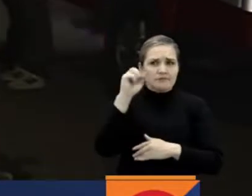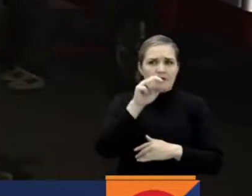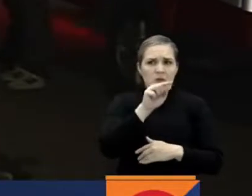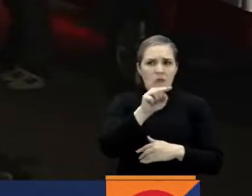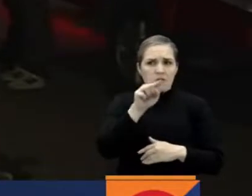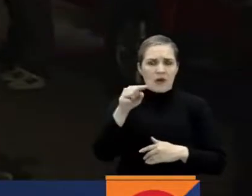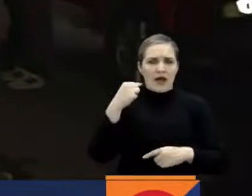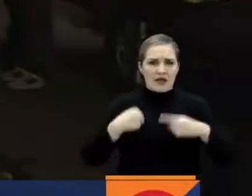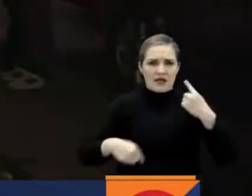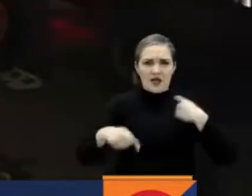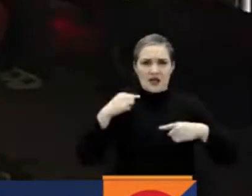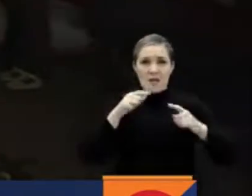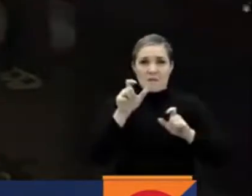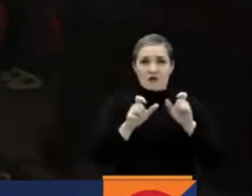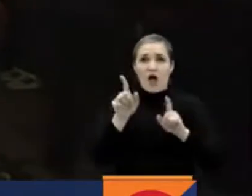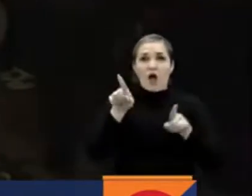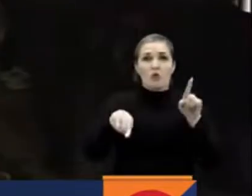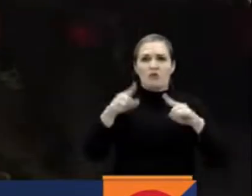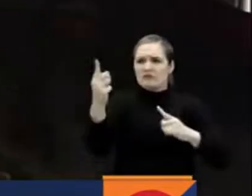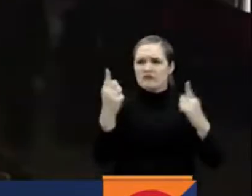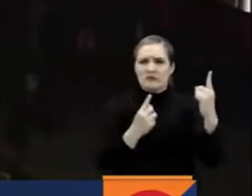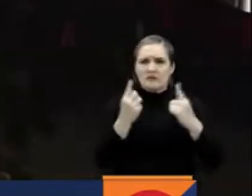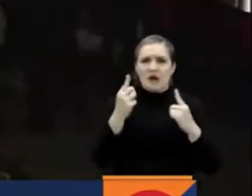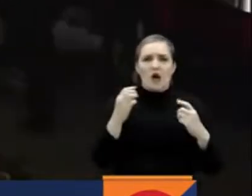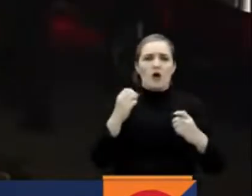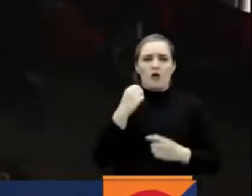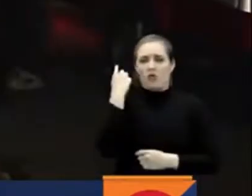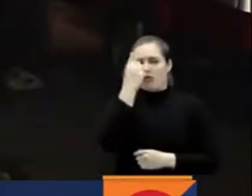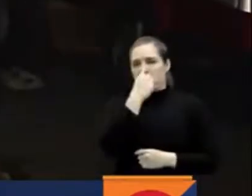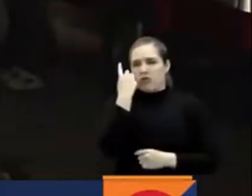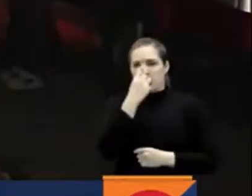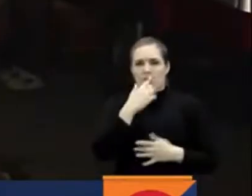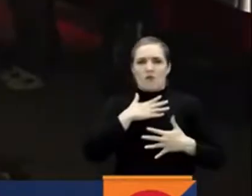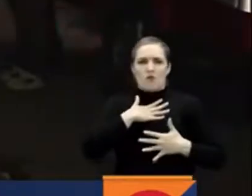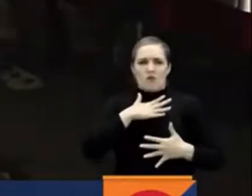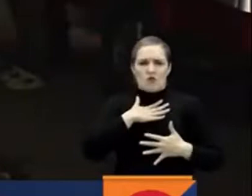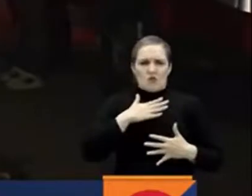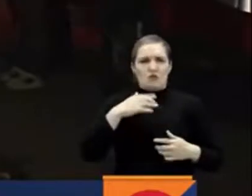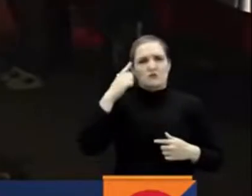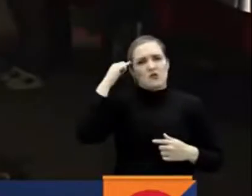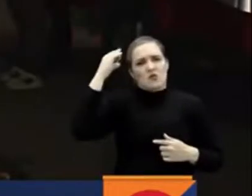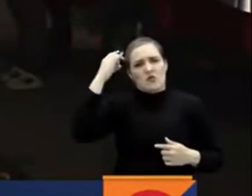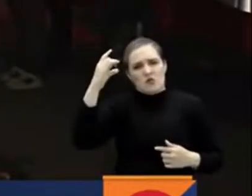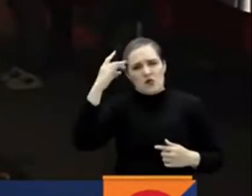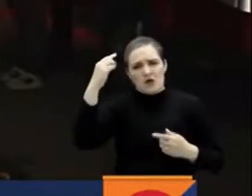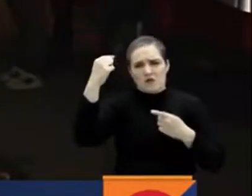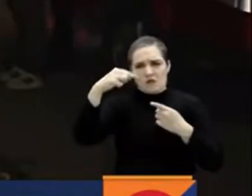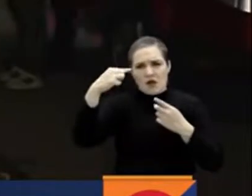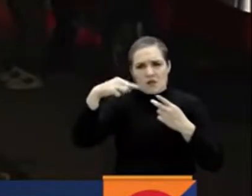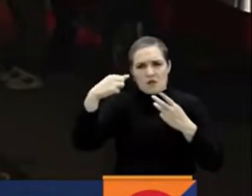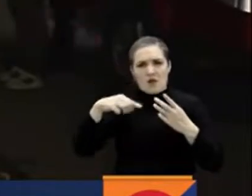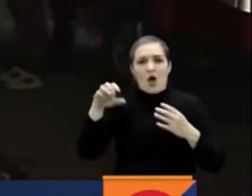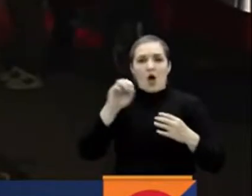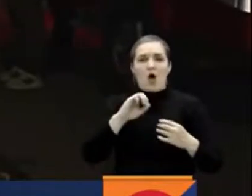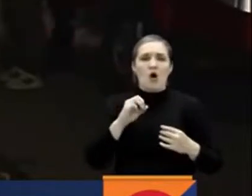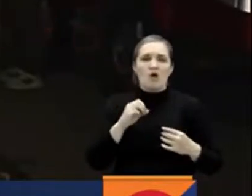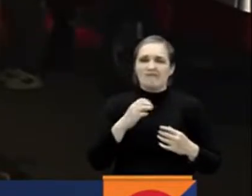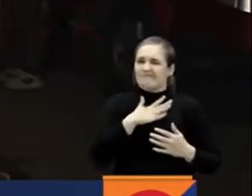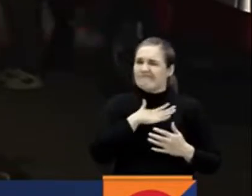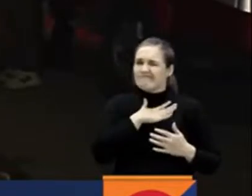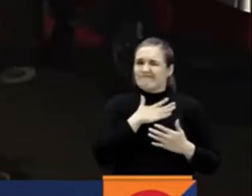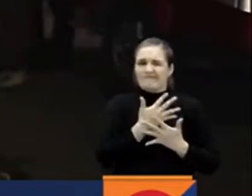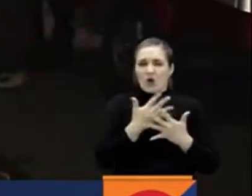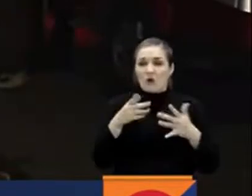más, ya que han sido personas que han presentado malestar en sus pulmones, dolor de cabeza, han presentado malestar en general y han tenido que